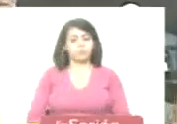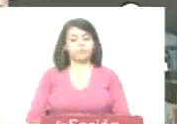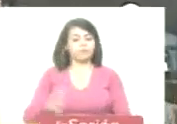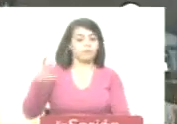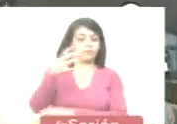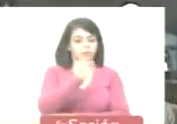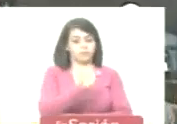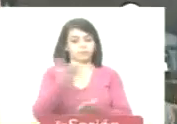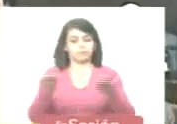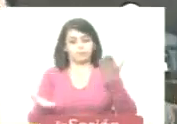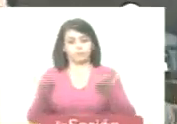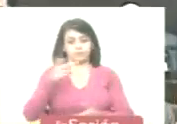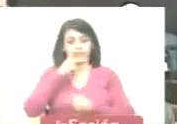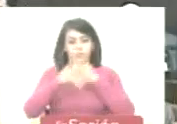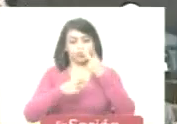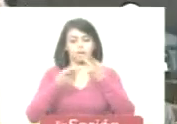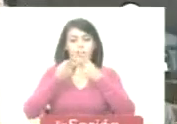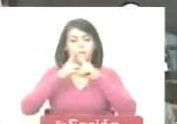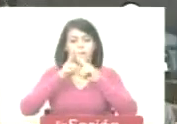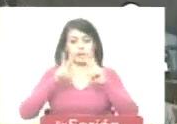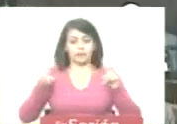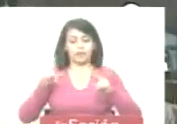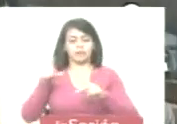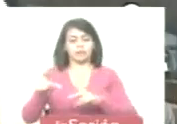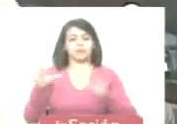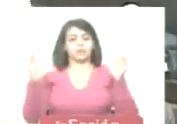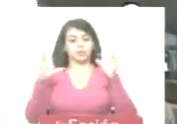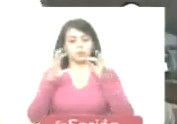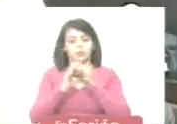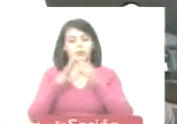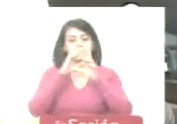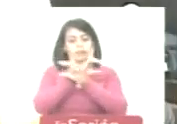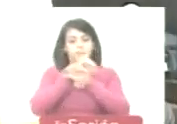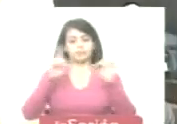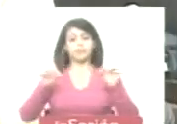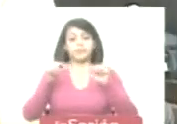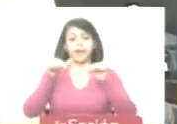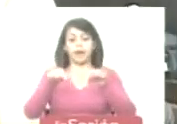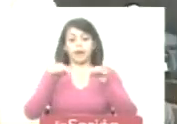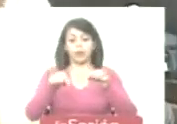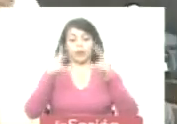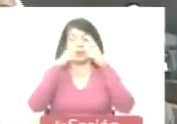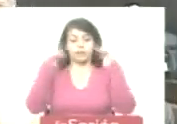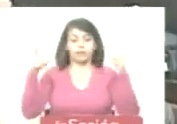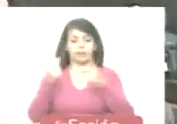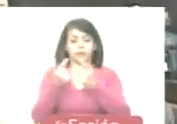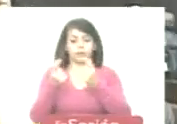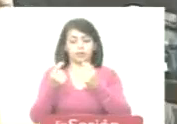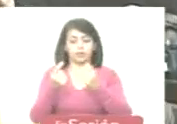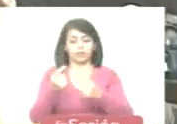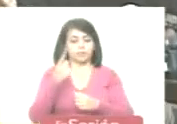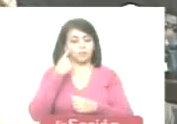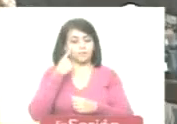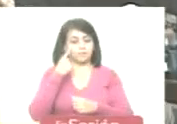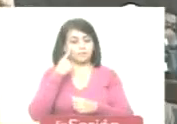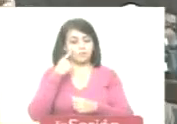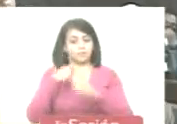alcanzado estabilidad política, paz, hemos consolidado la democracia. Y ahí tenemos el tema económico